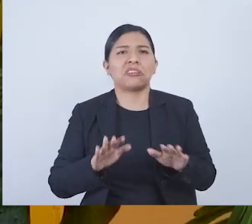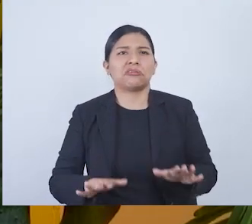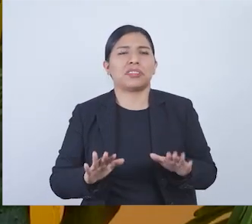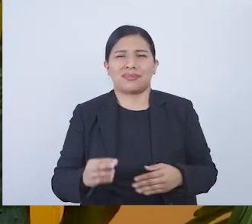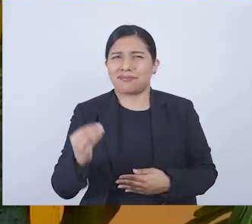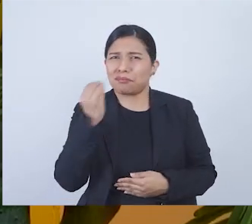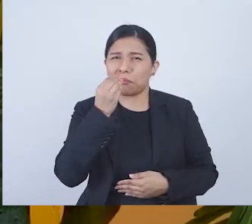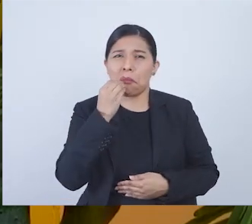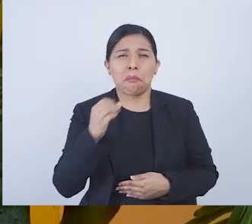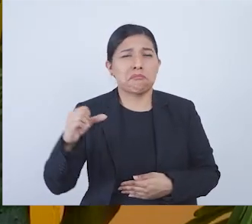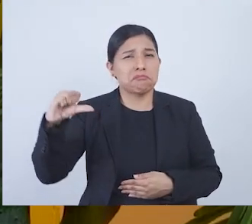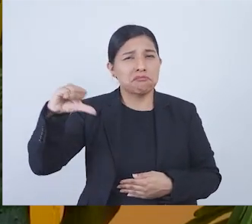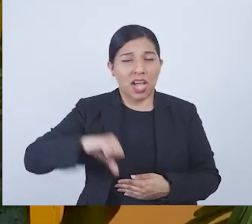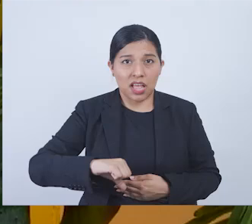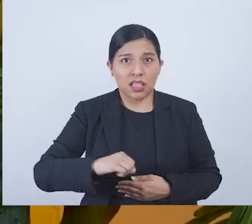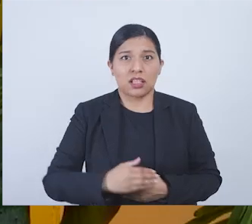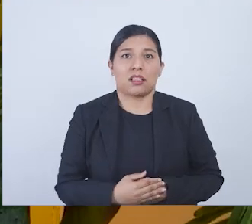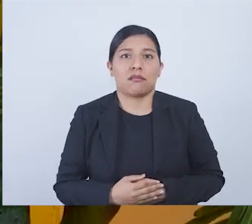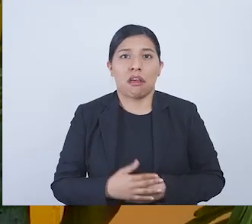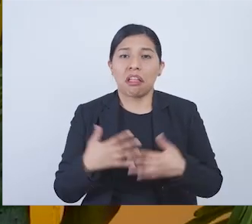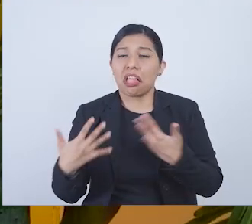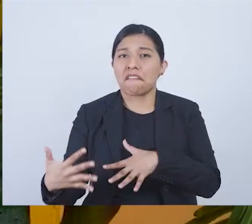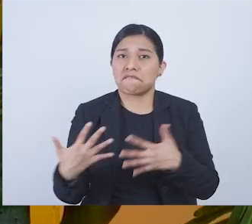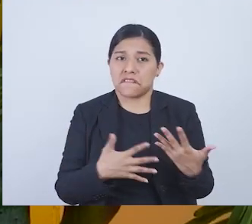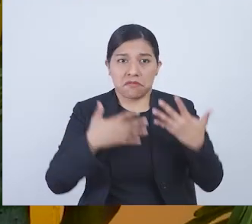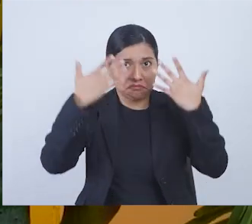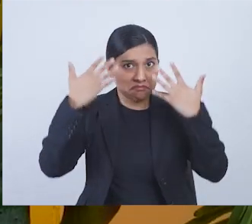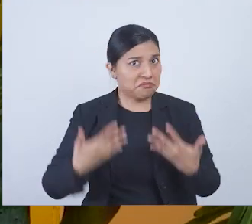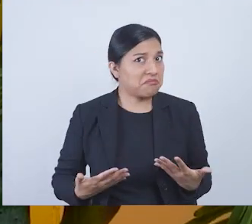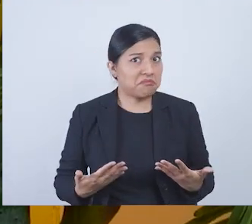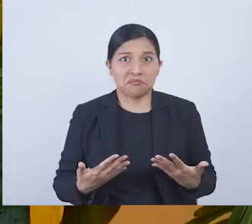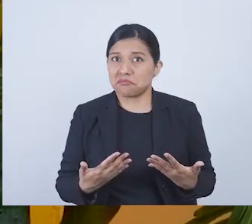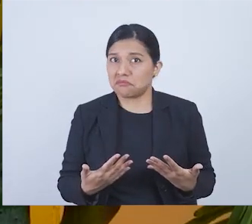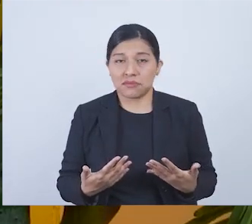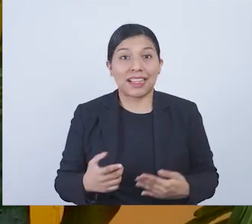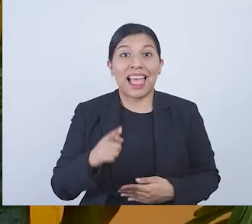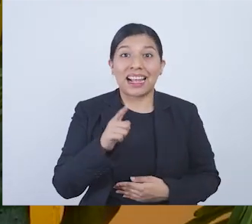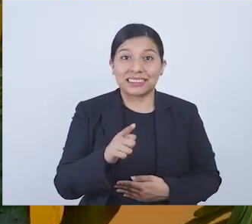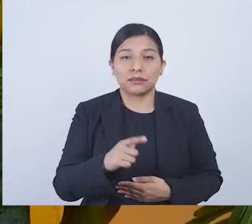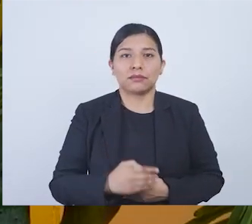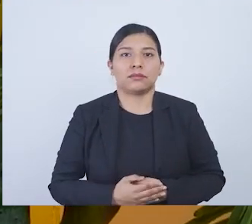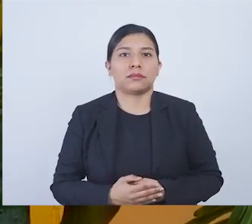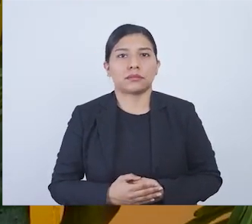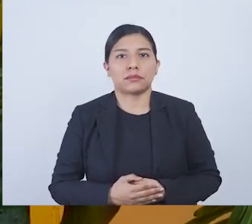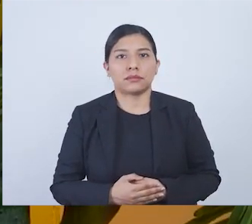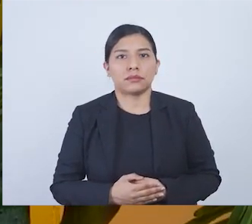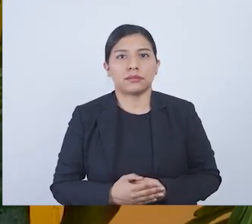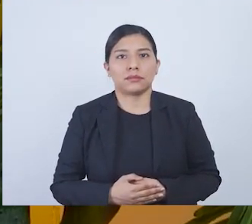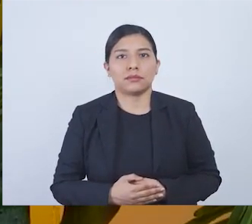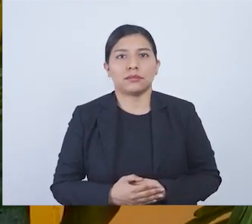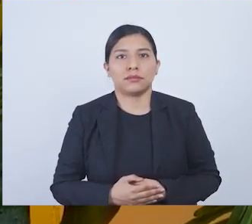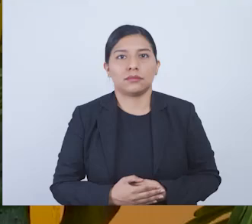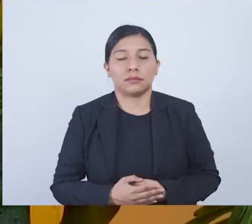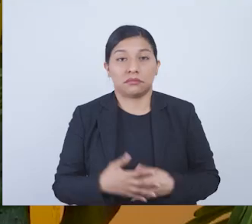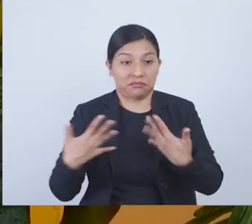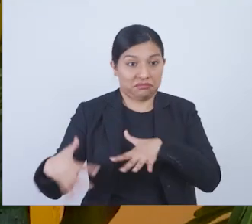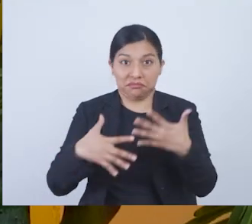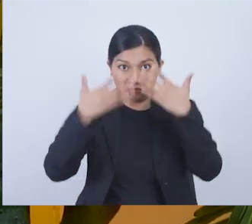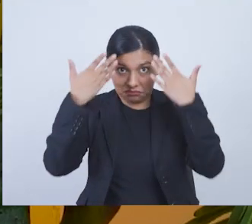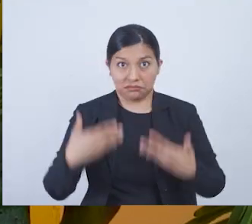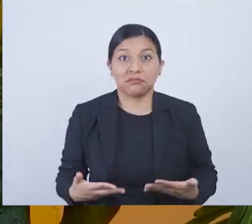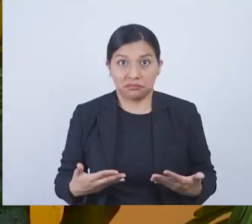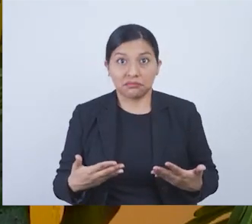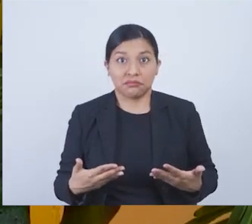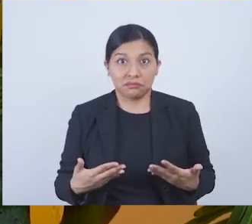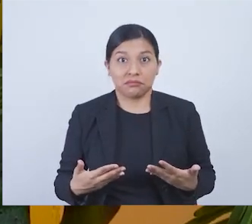mala alimentación, menos actividad física y esto nos lleva a que la inactividad física ya